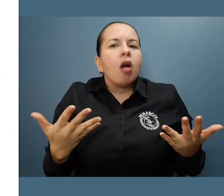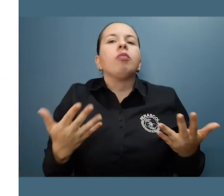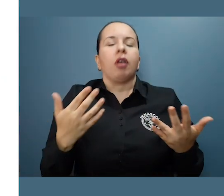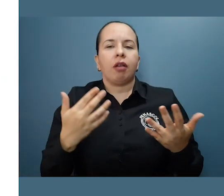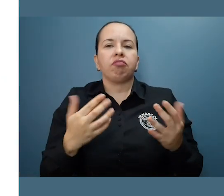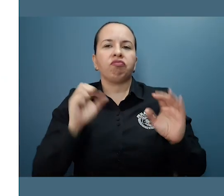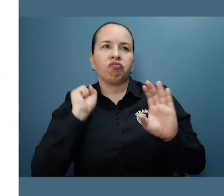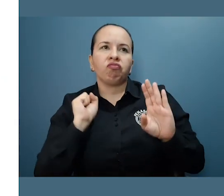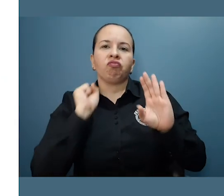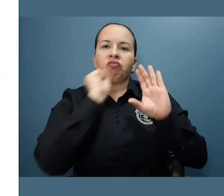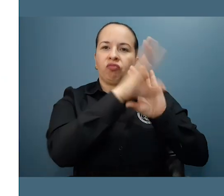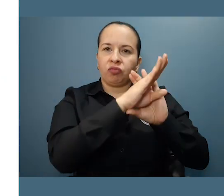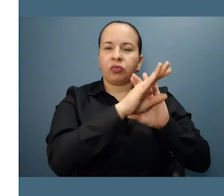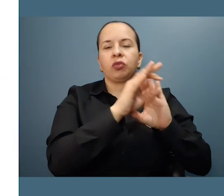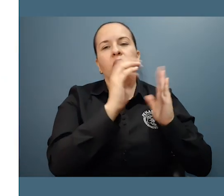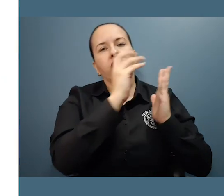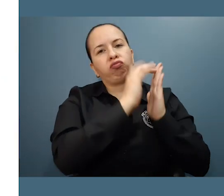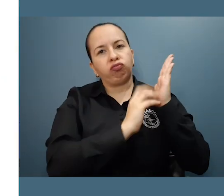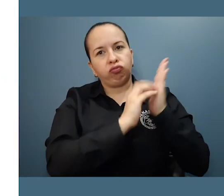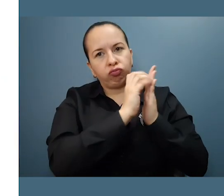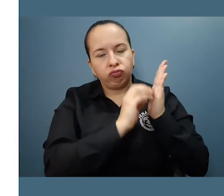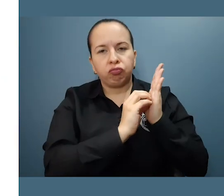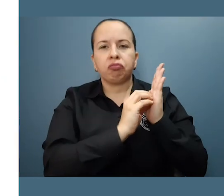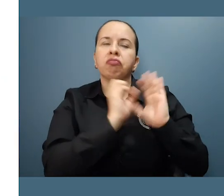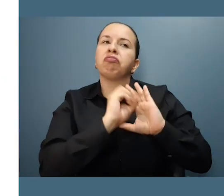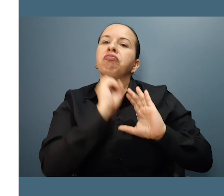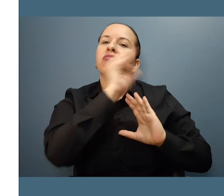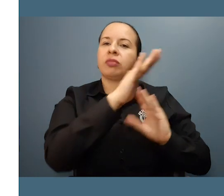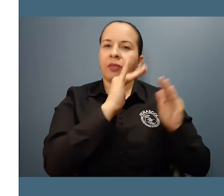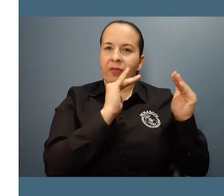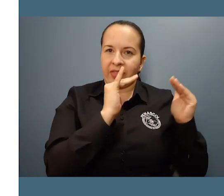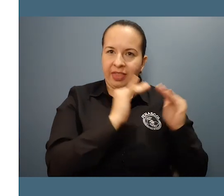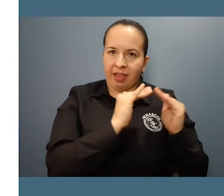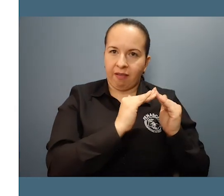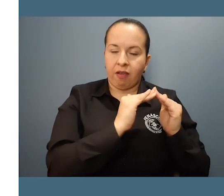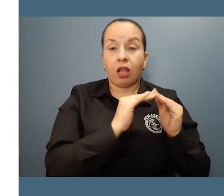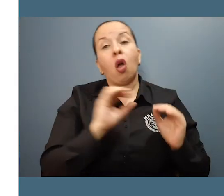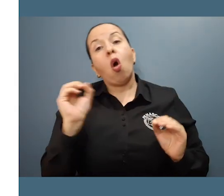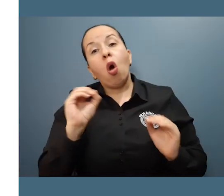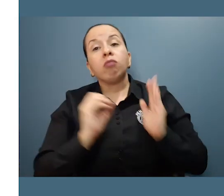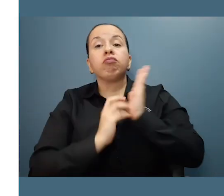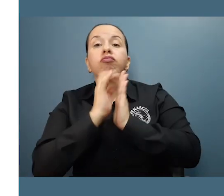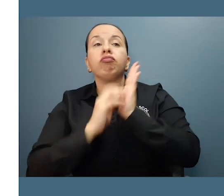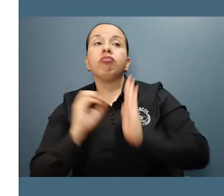Los medios de pago son únicamente transferencia electrónica o consignación bancaria de vivienda o Nequi.